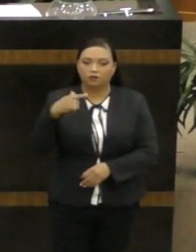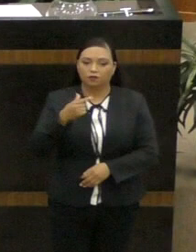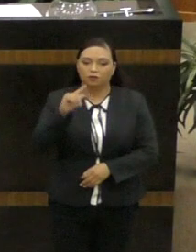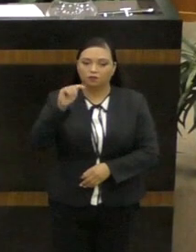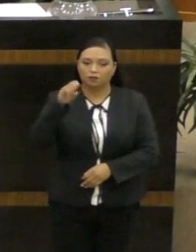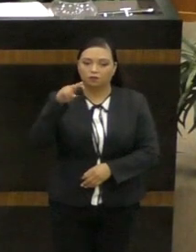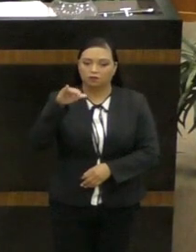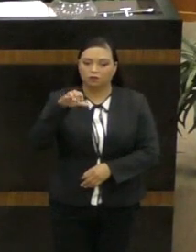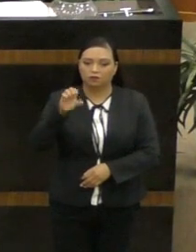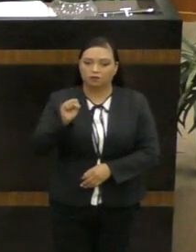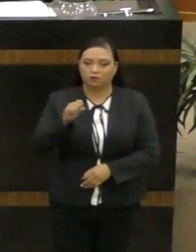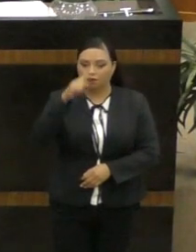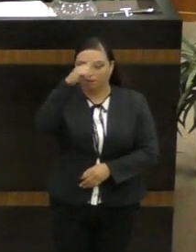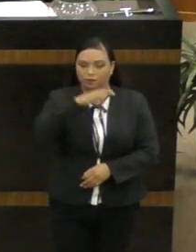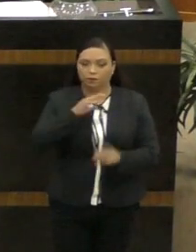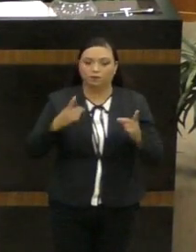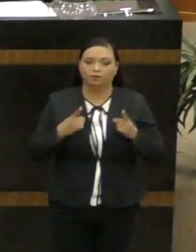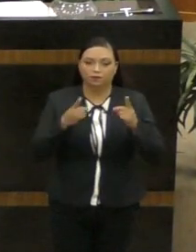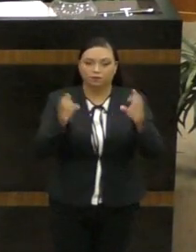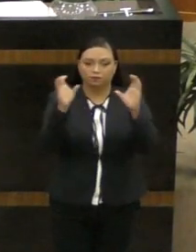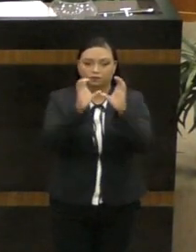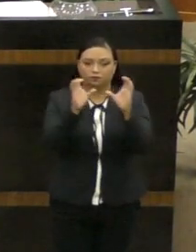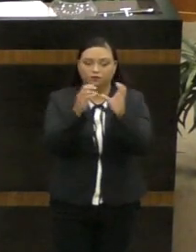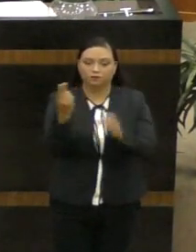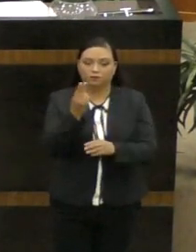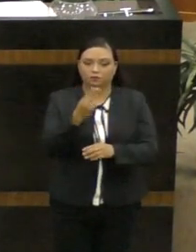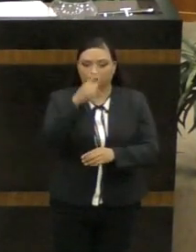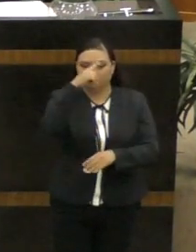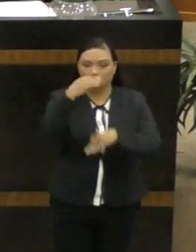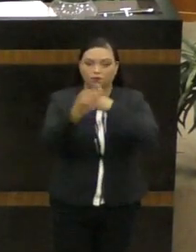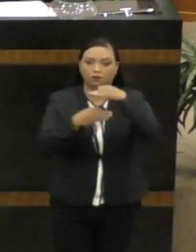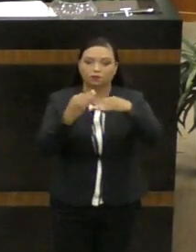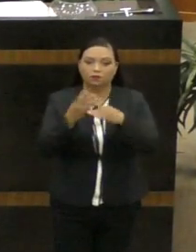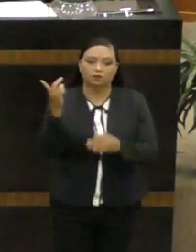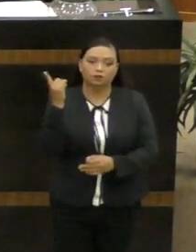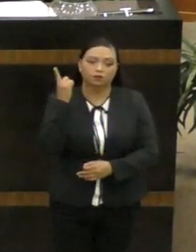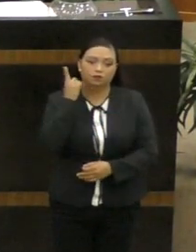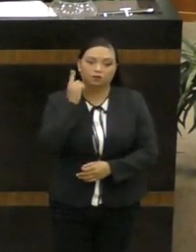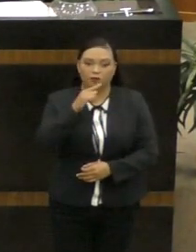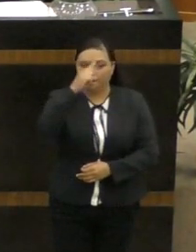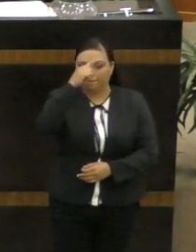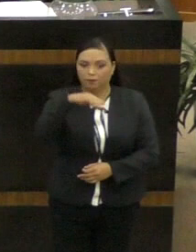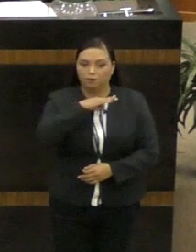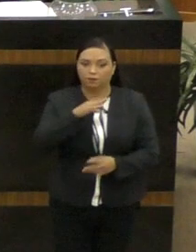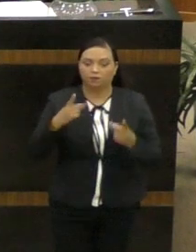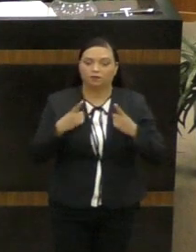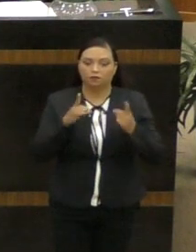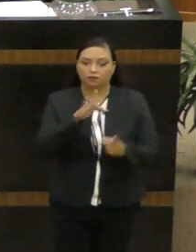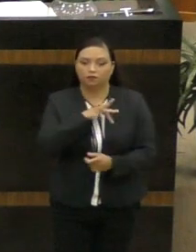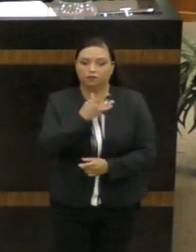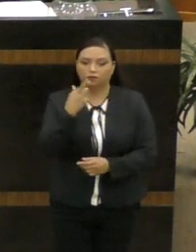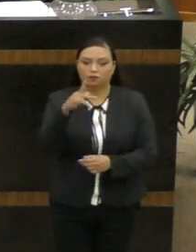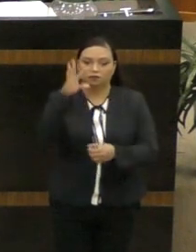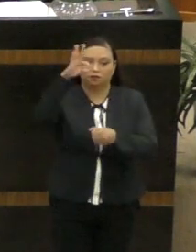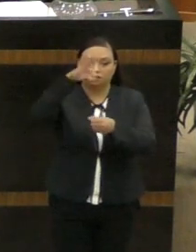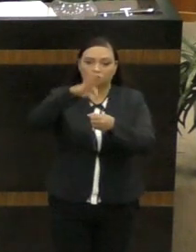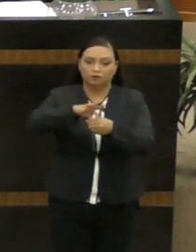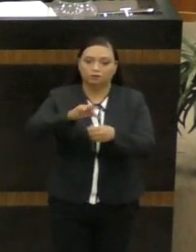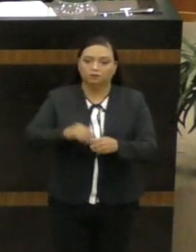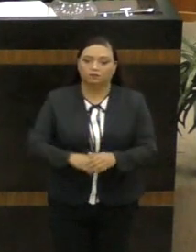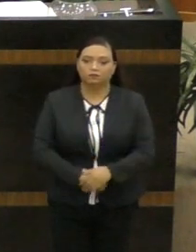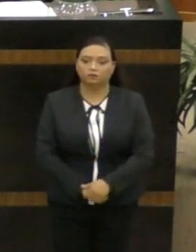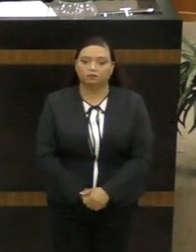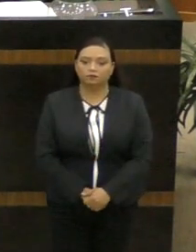momento entreguen las cédulas correspondientes a los integrantes del pleno a fin de que evitamos el sentido de